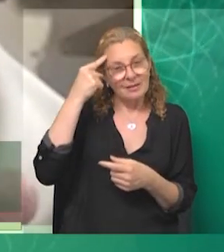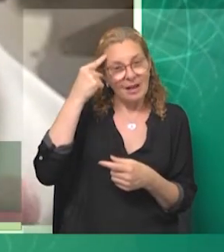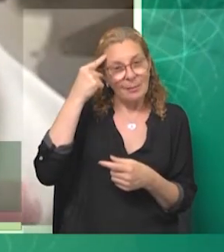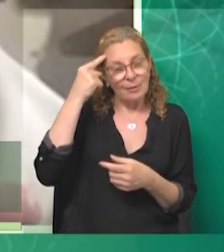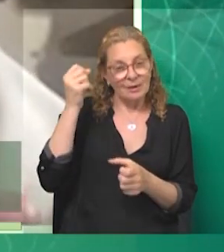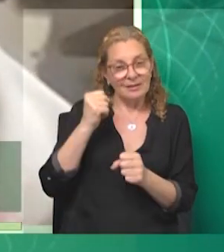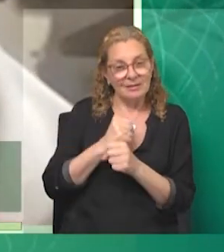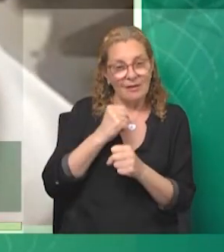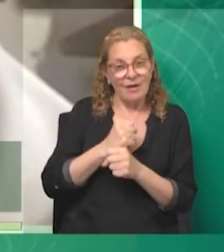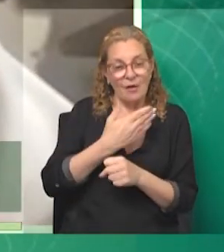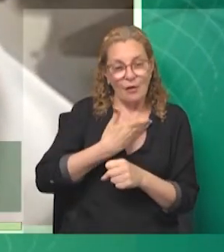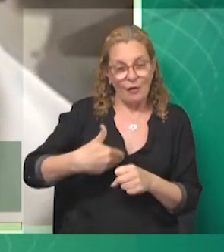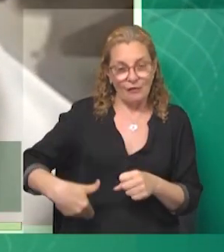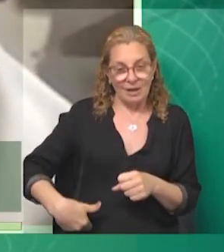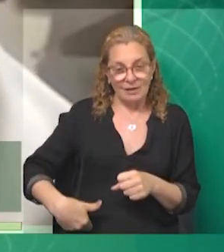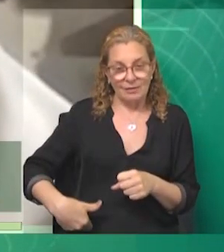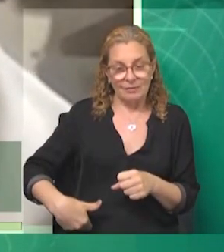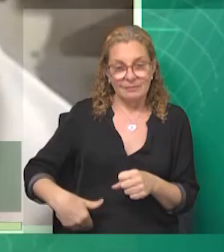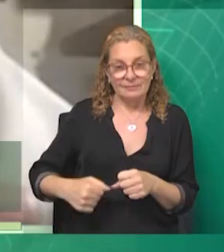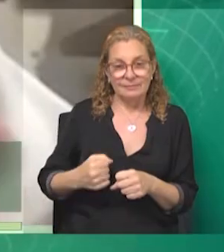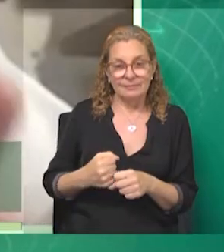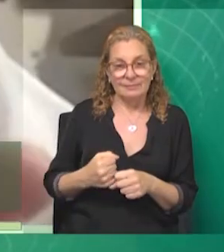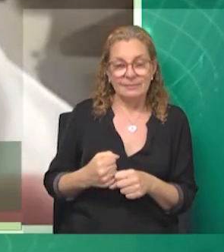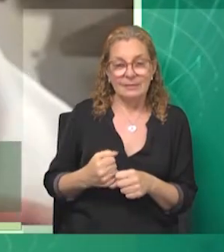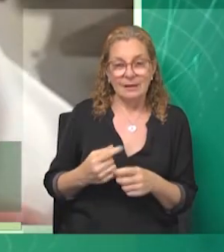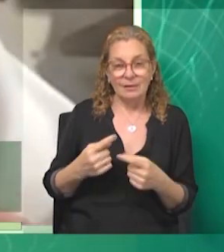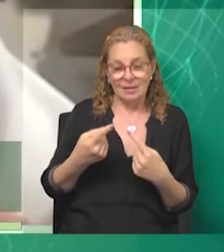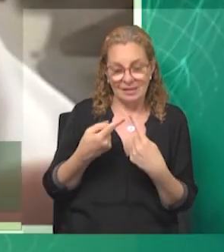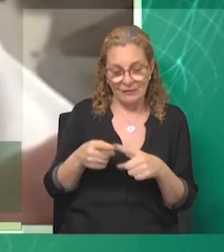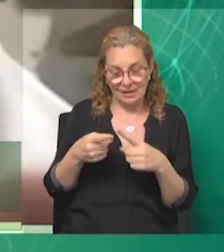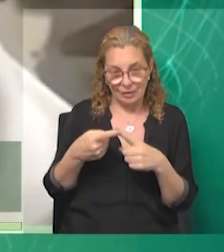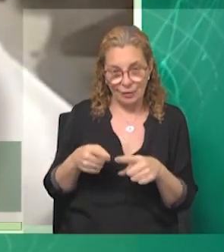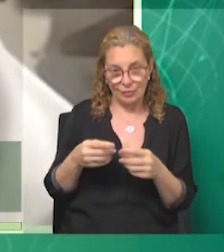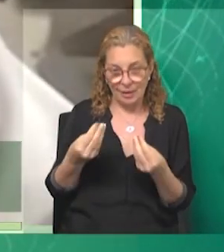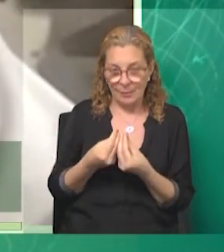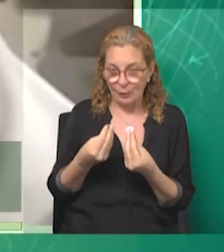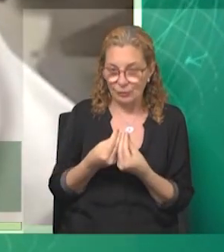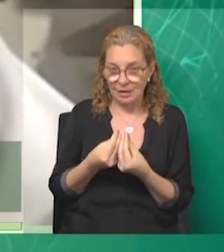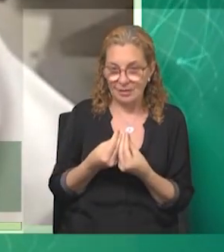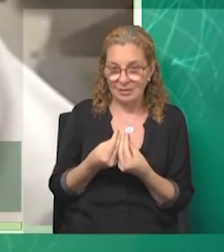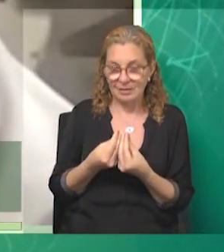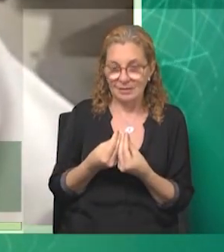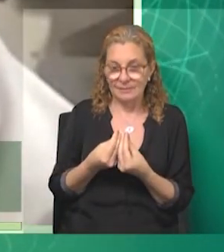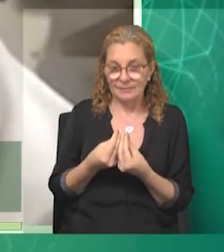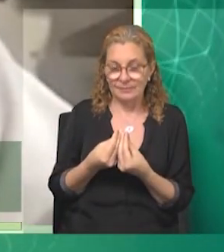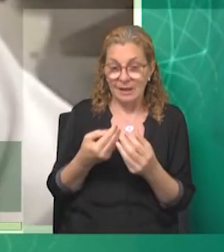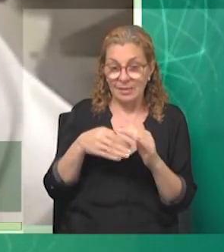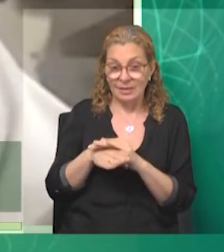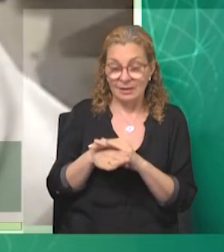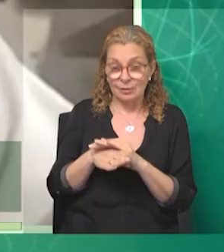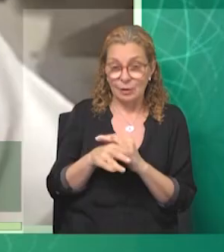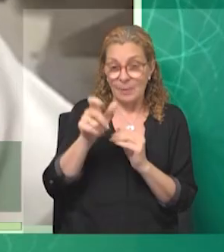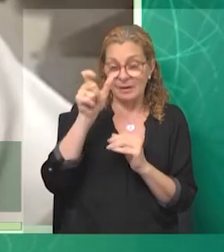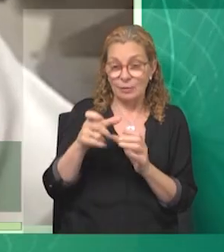acción del gobierno este y se fueron sucediendo hechos de dentro de de